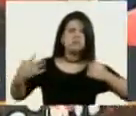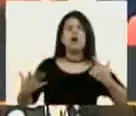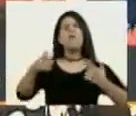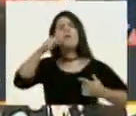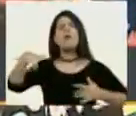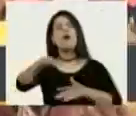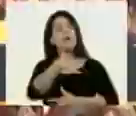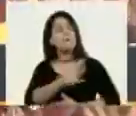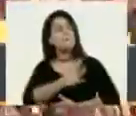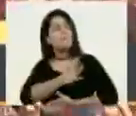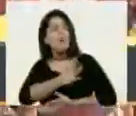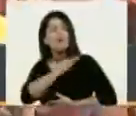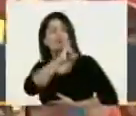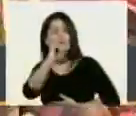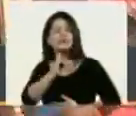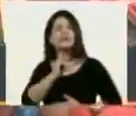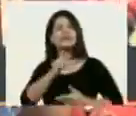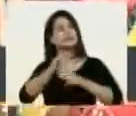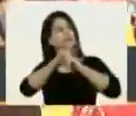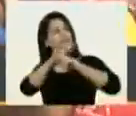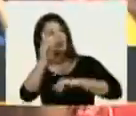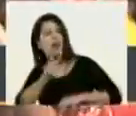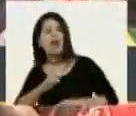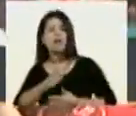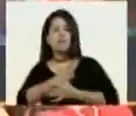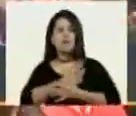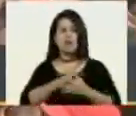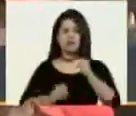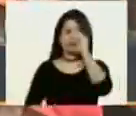patria, nosotros estamos hechos de paz.